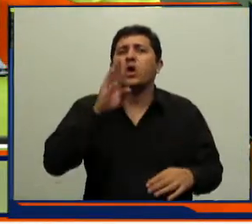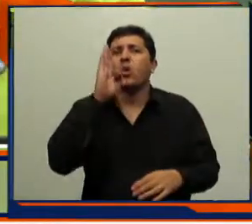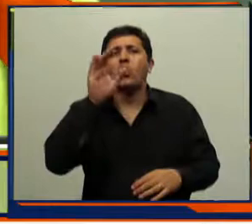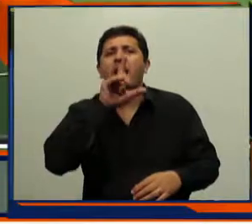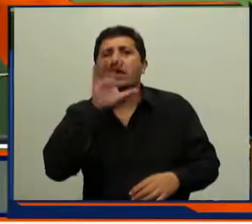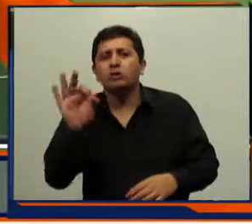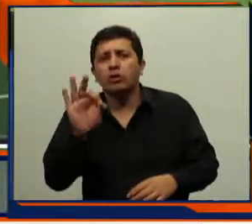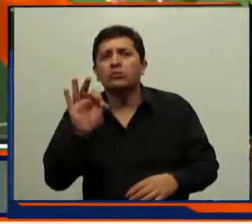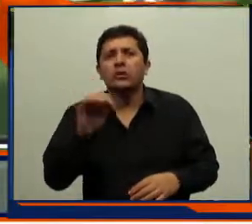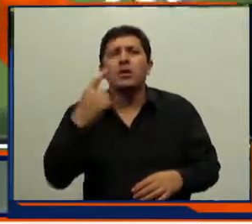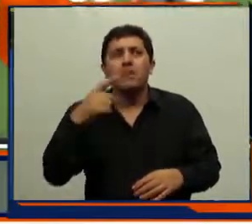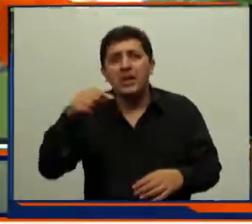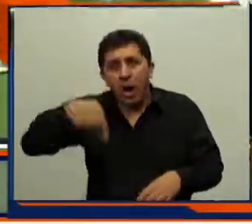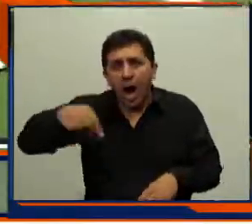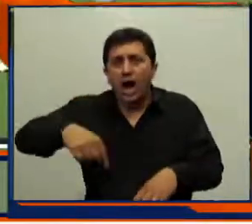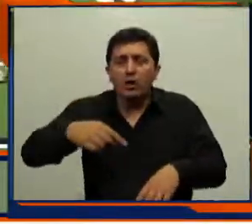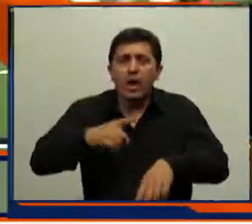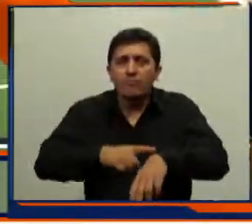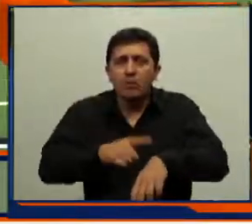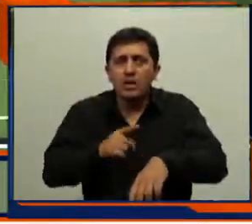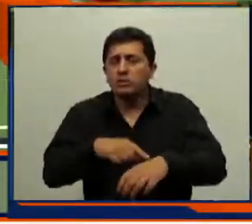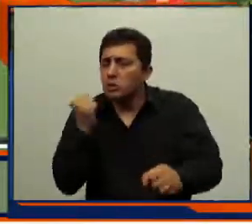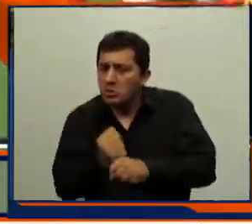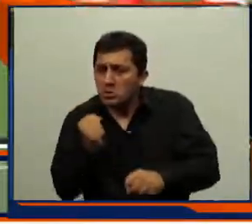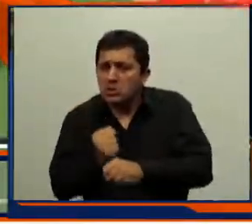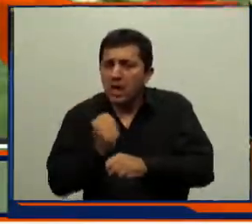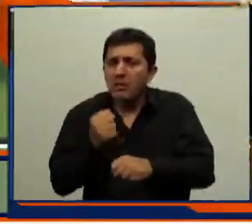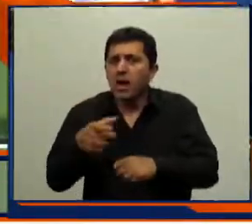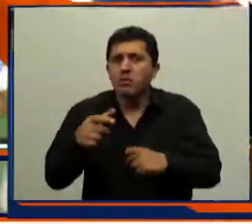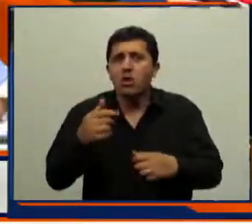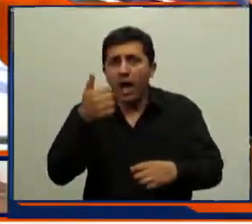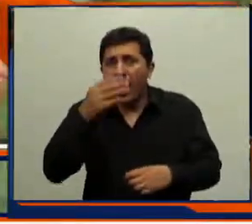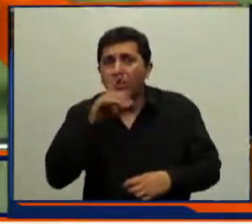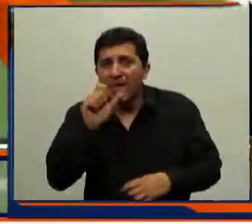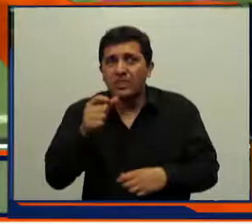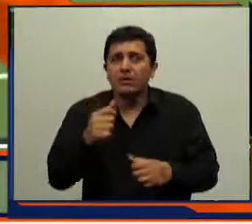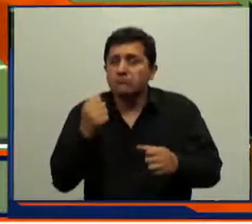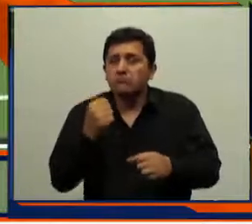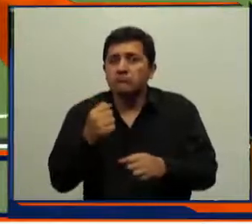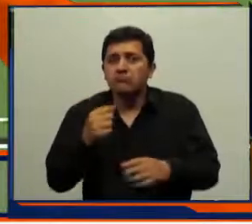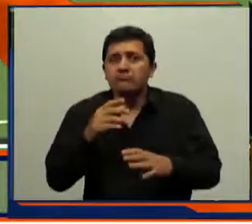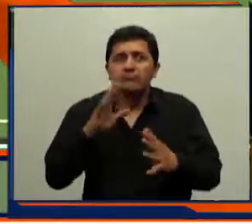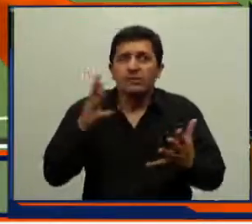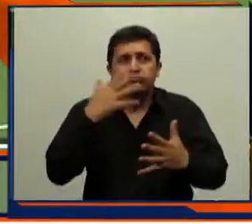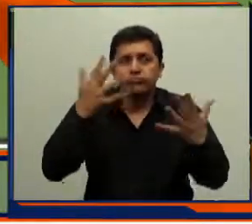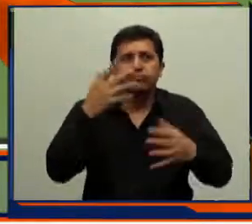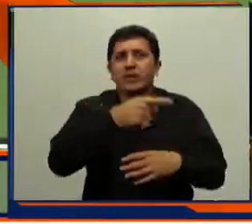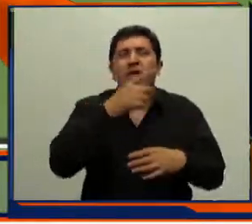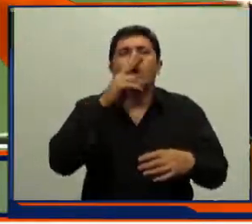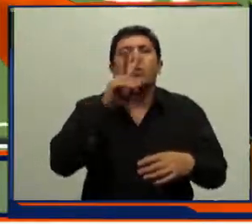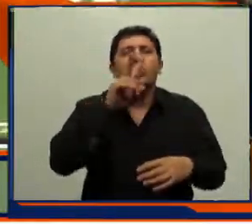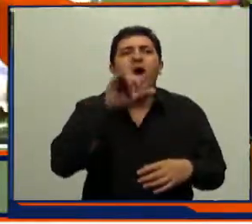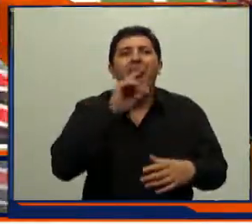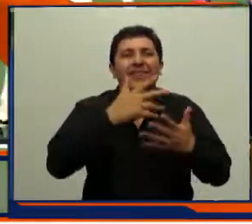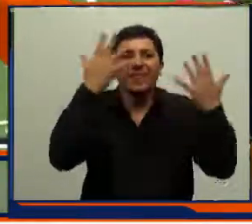pero su presente hoy a nivel trabajo está abocado a Violeta y todos sabemos el éxito que tiene,